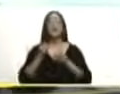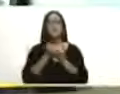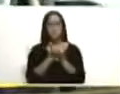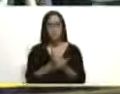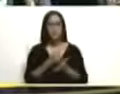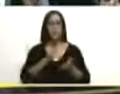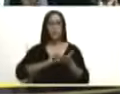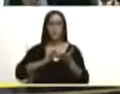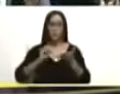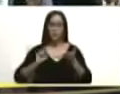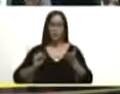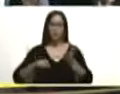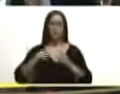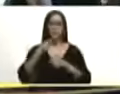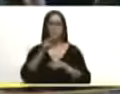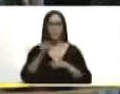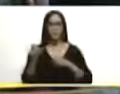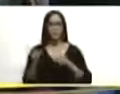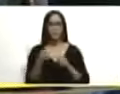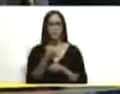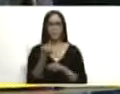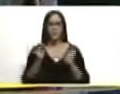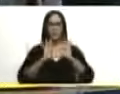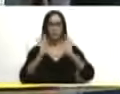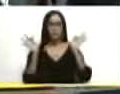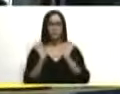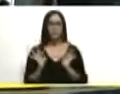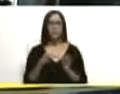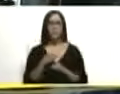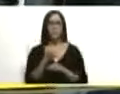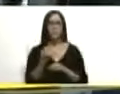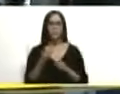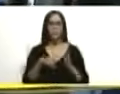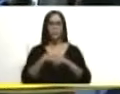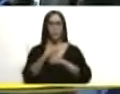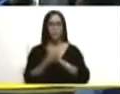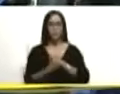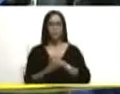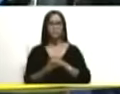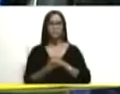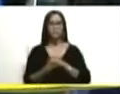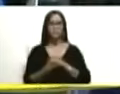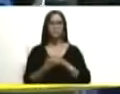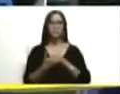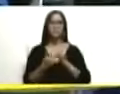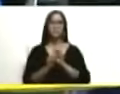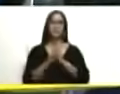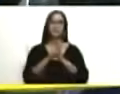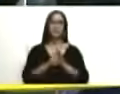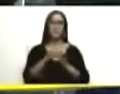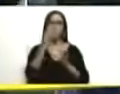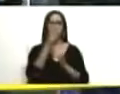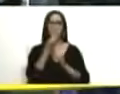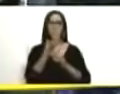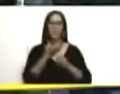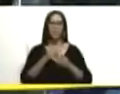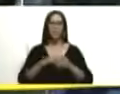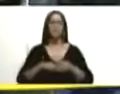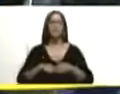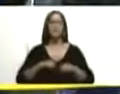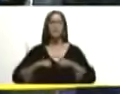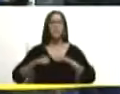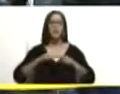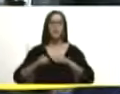artistas plásticos varios modelos, varios proyectos del logotipo bello del movimiento